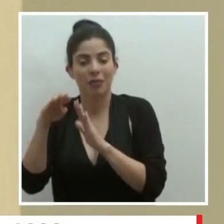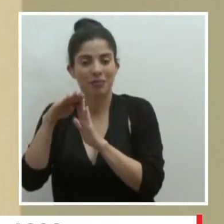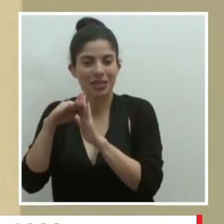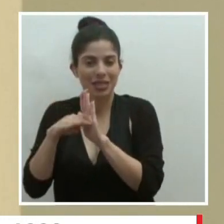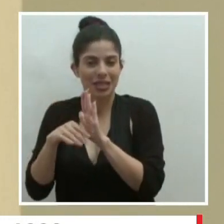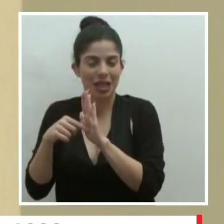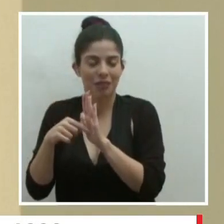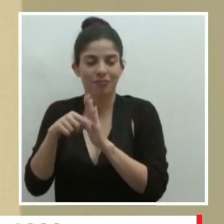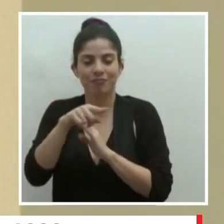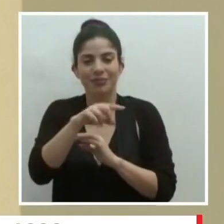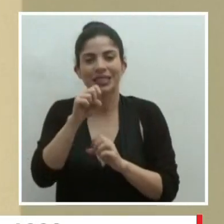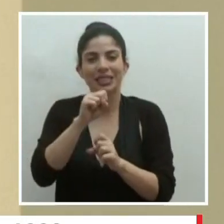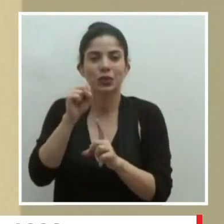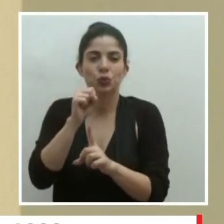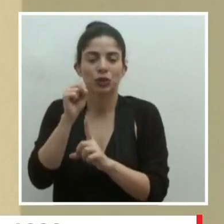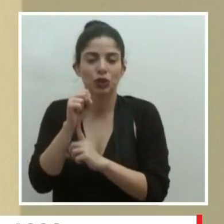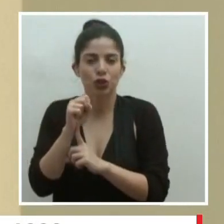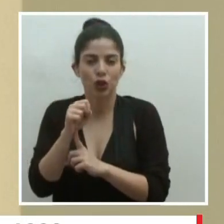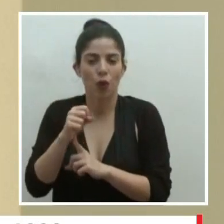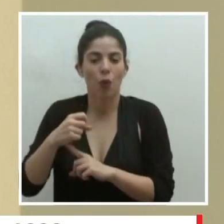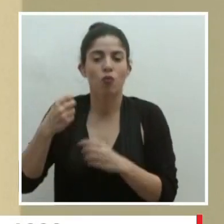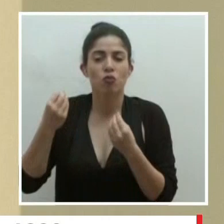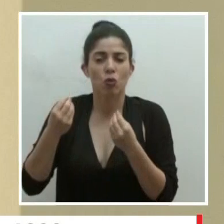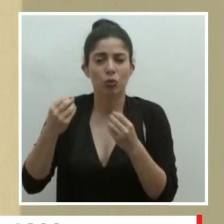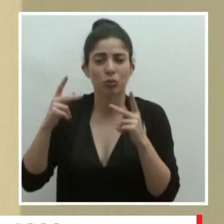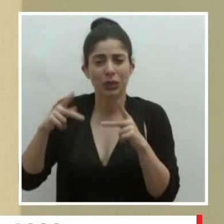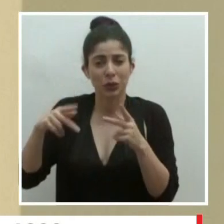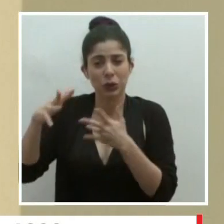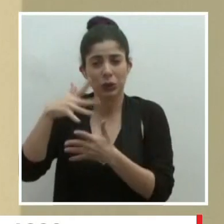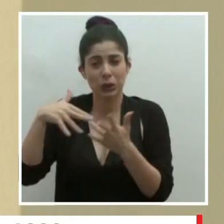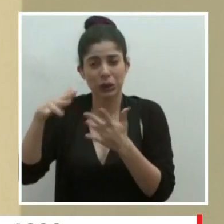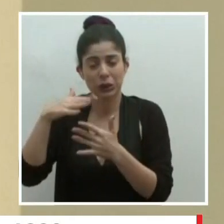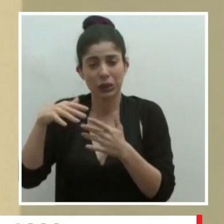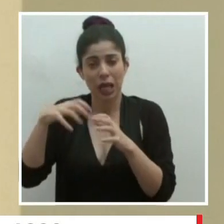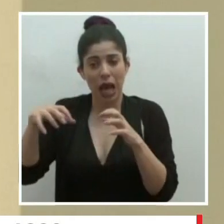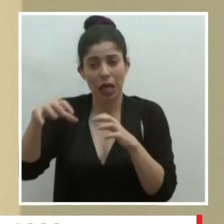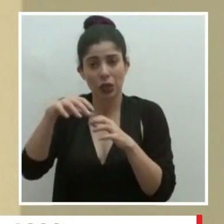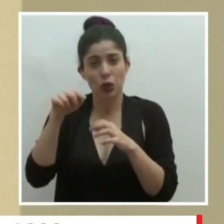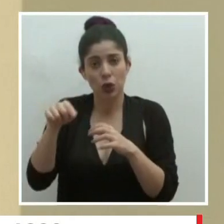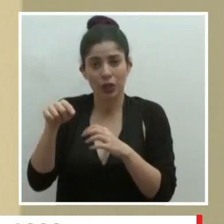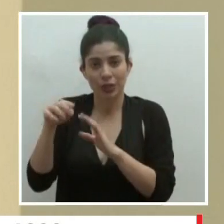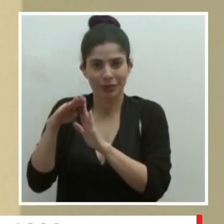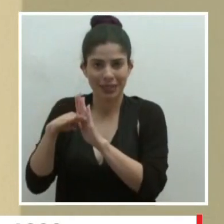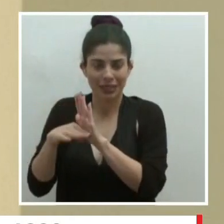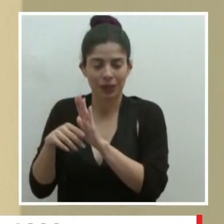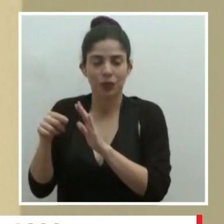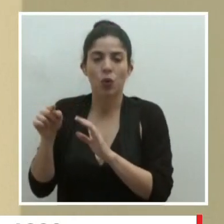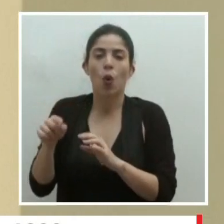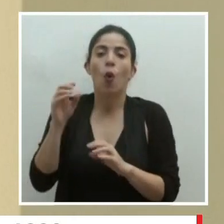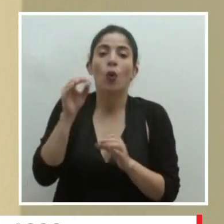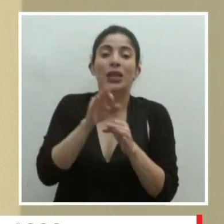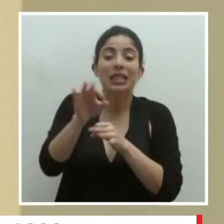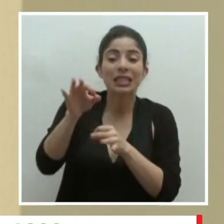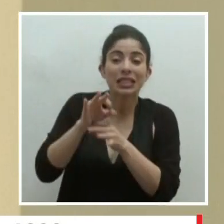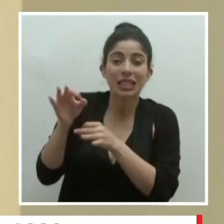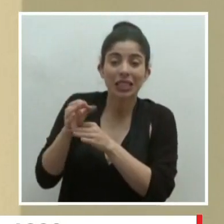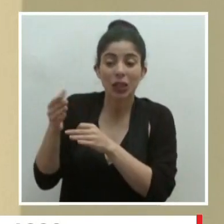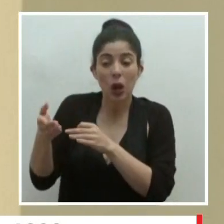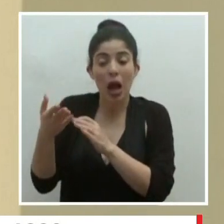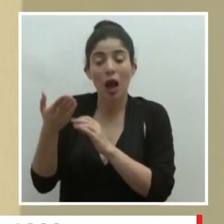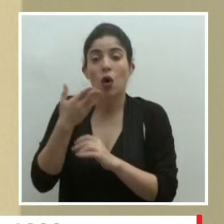una patrón de frecuencia mucho mayor por parte de los cantones o distritos que tienen esta